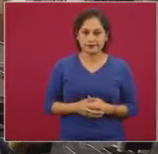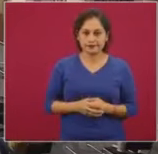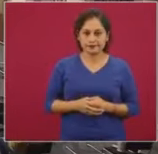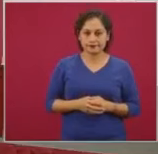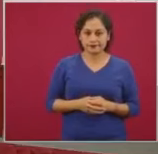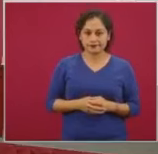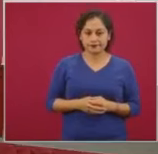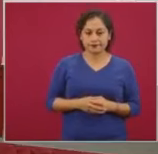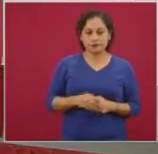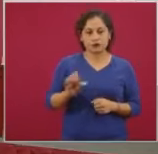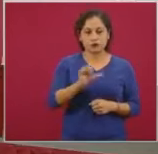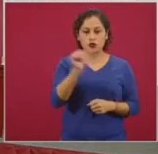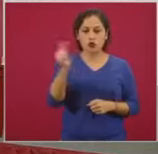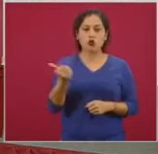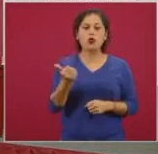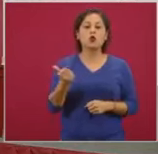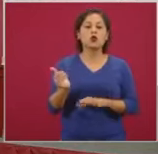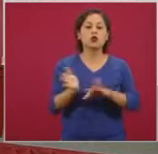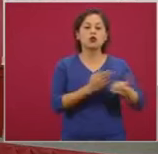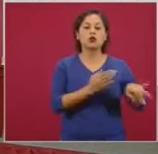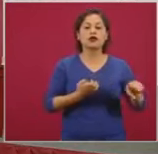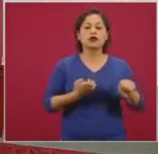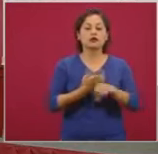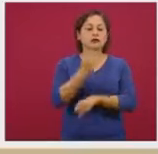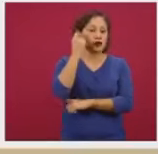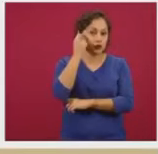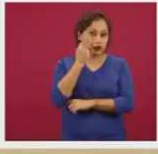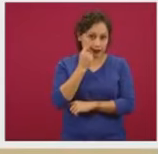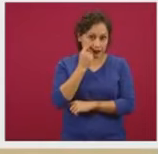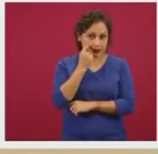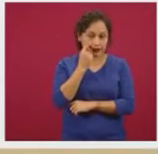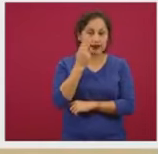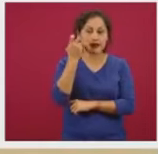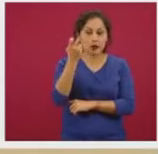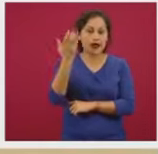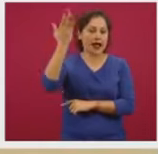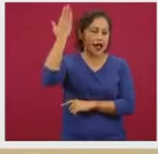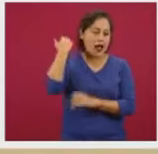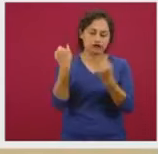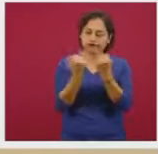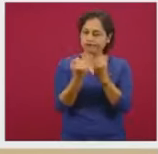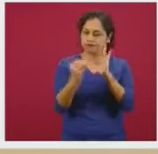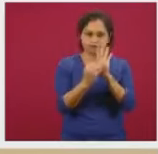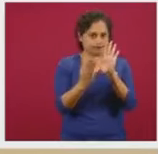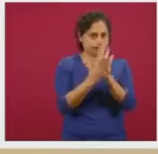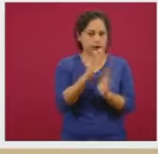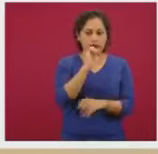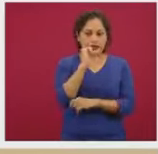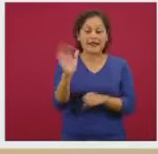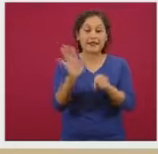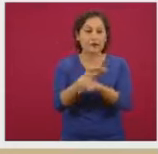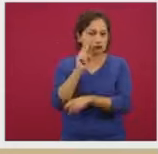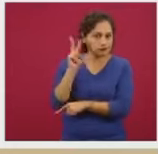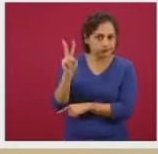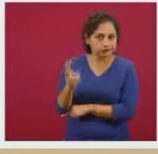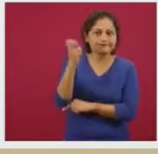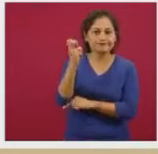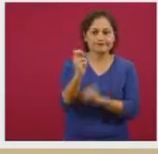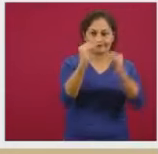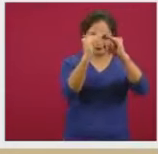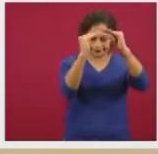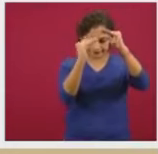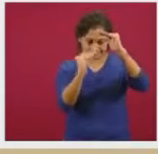siguiente. El estado de Guerrero, igual de los estados que no habíamos incluido inicialmente, principalmente por esta observación